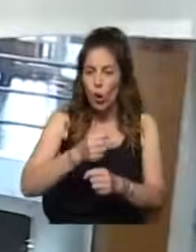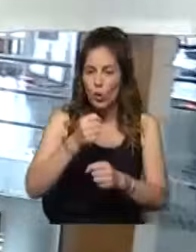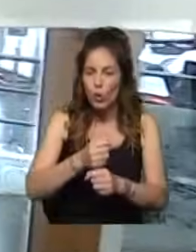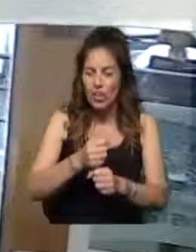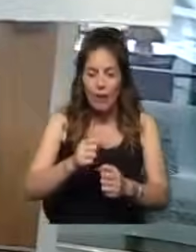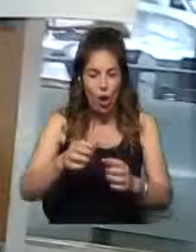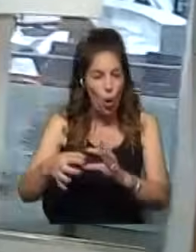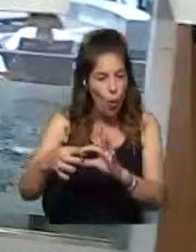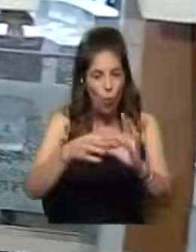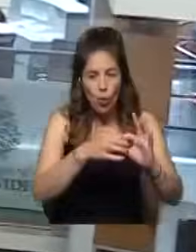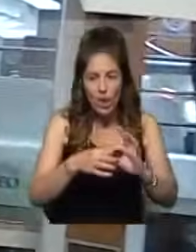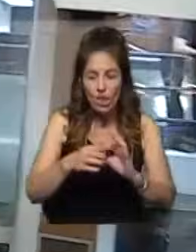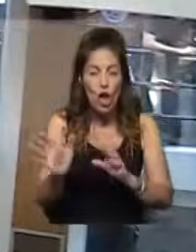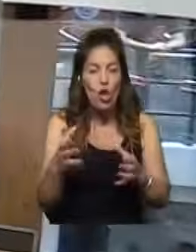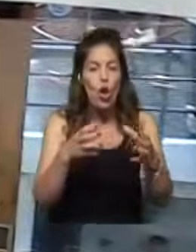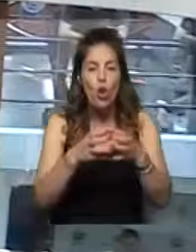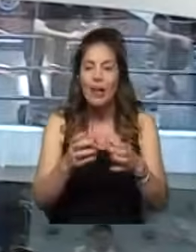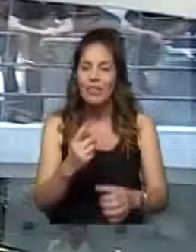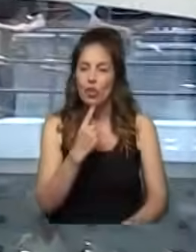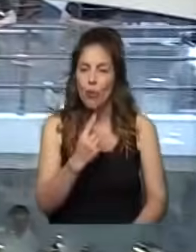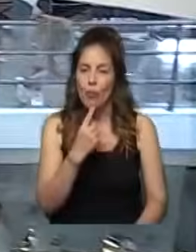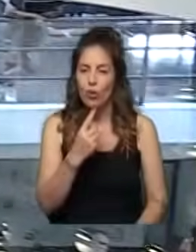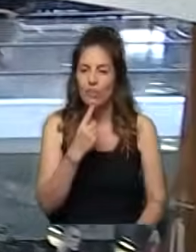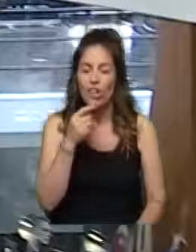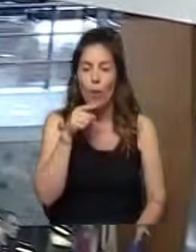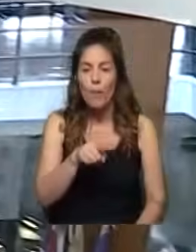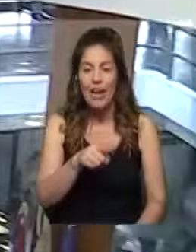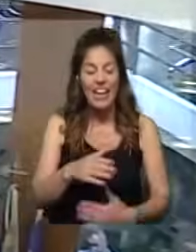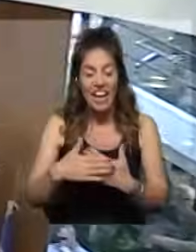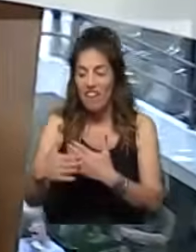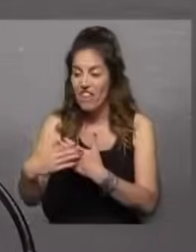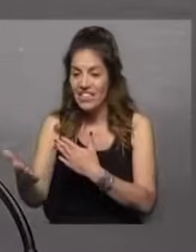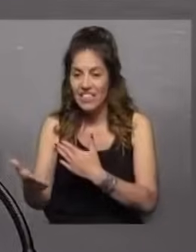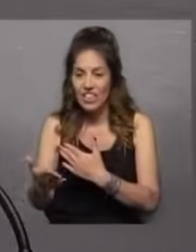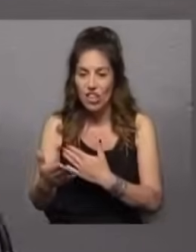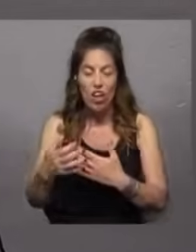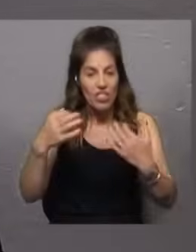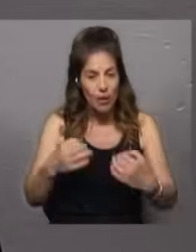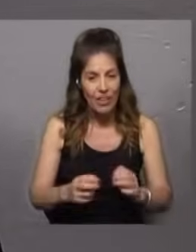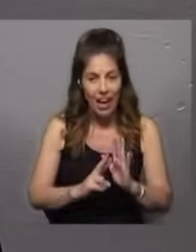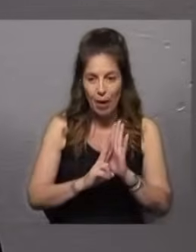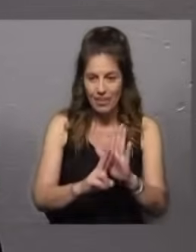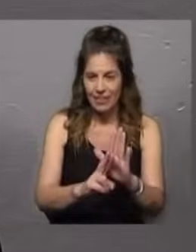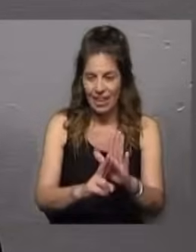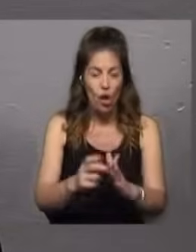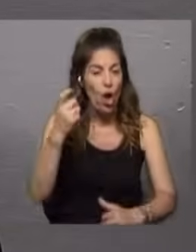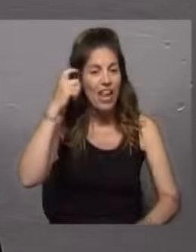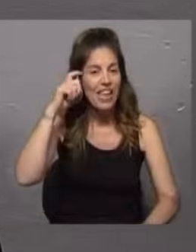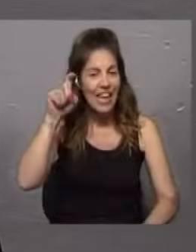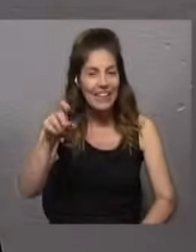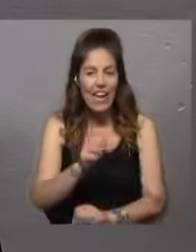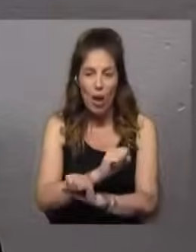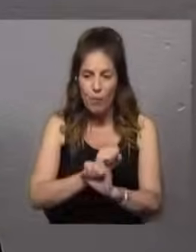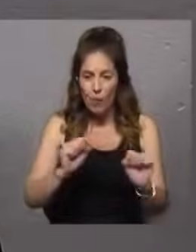mancomunado entre todos los partidos políticos para que el vecino y la vecina estén fielmente representados la idea buena es